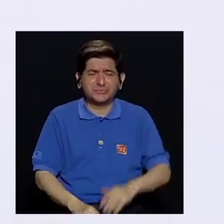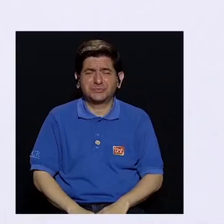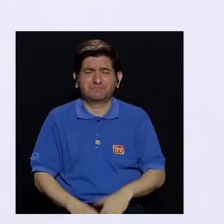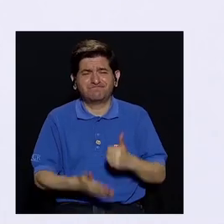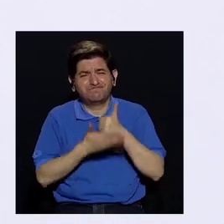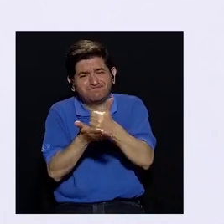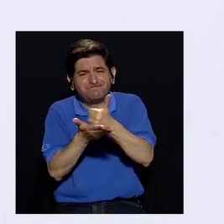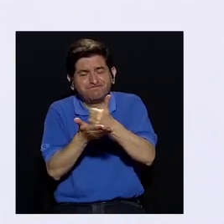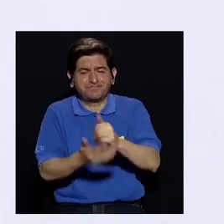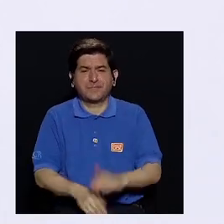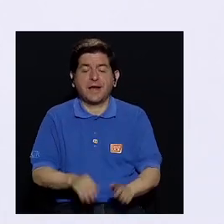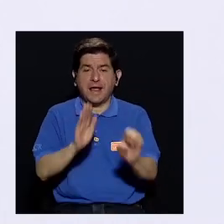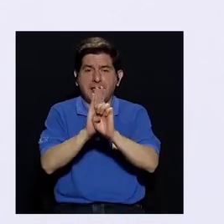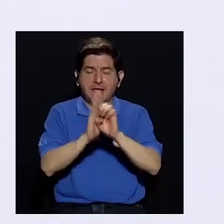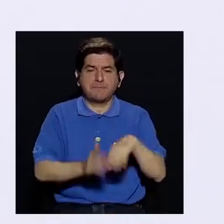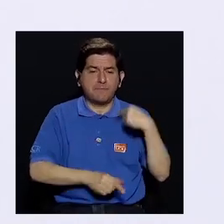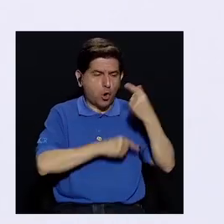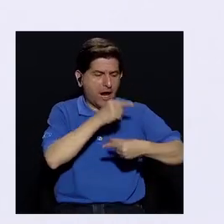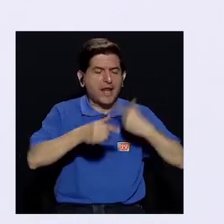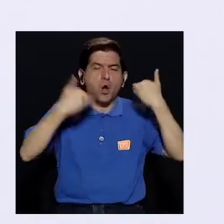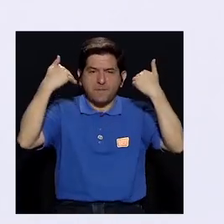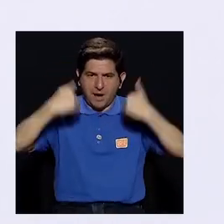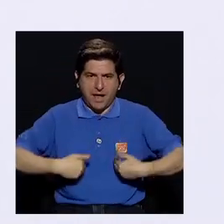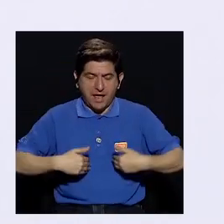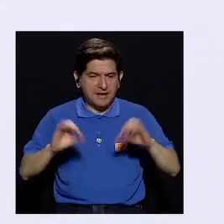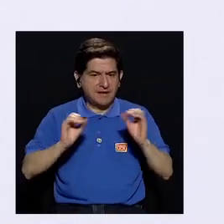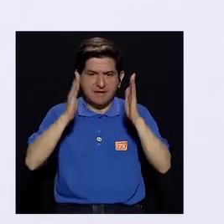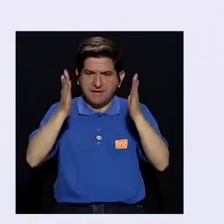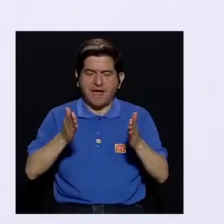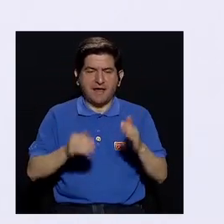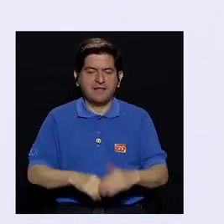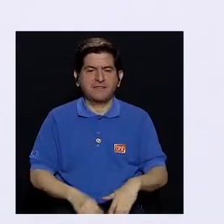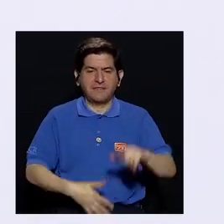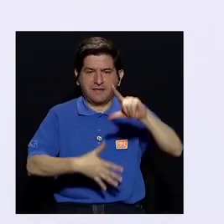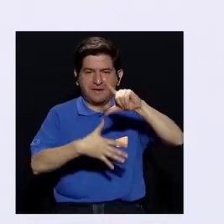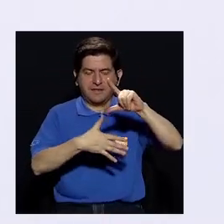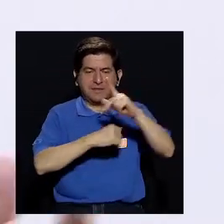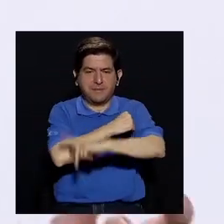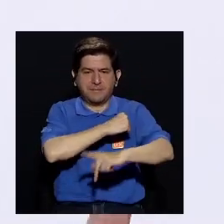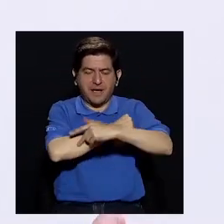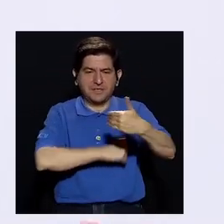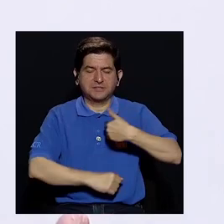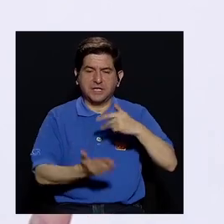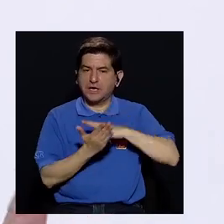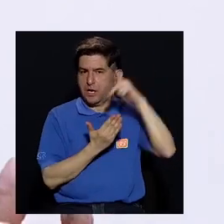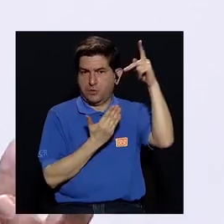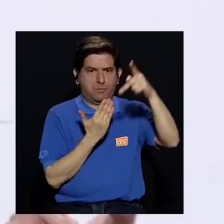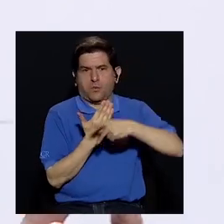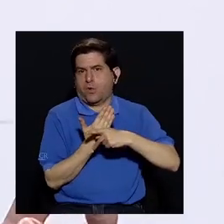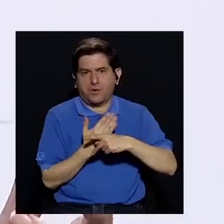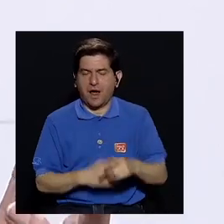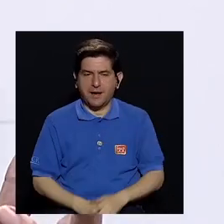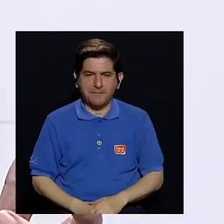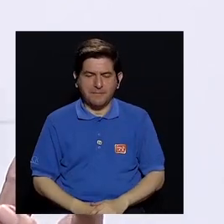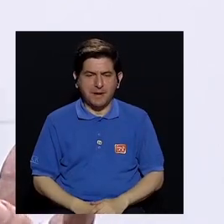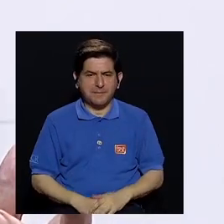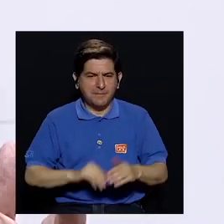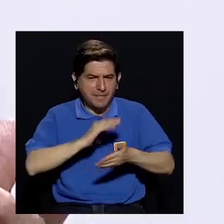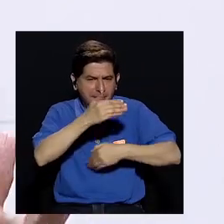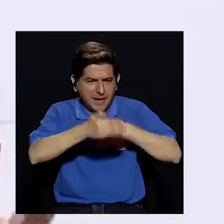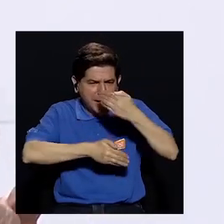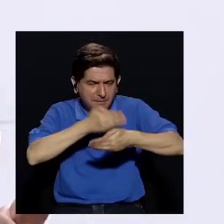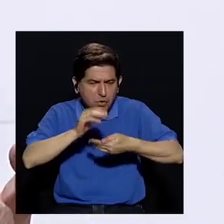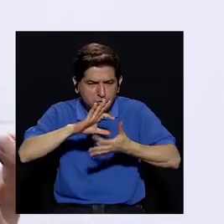apoyando pero en mucho porque mucho más pequeña escala por ejemplo el genoma humano no hubo ningún país latinoamericano